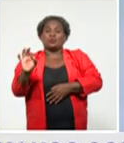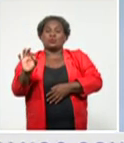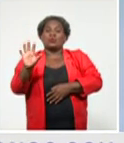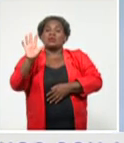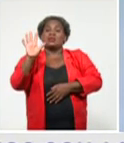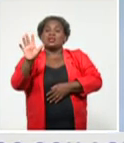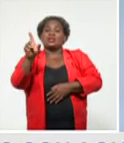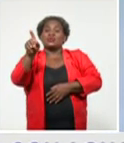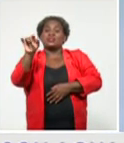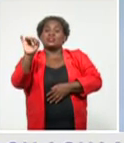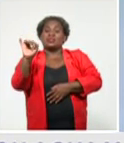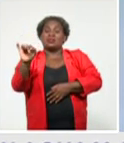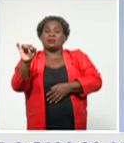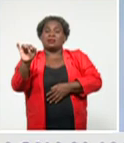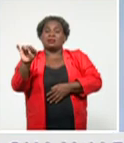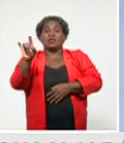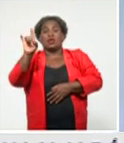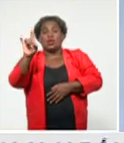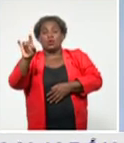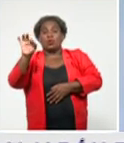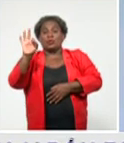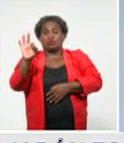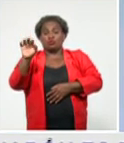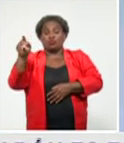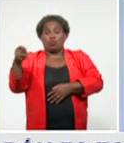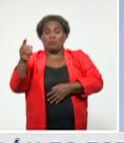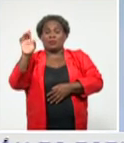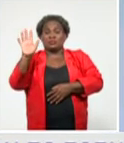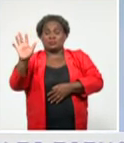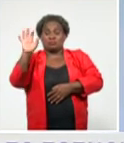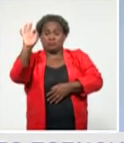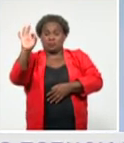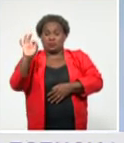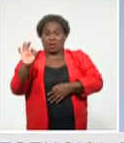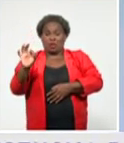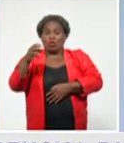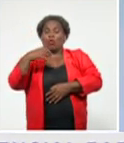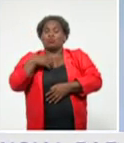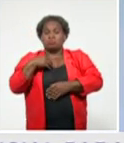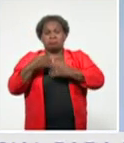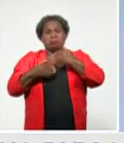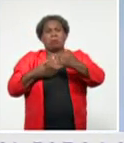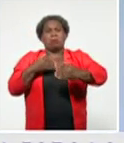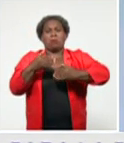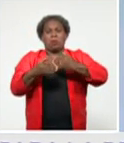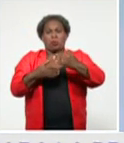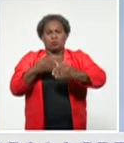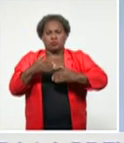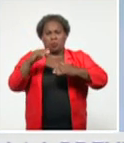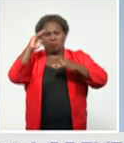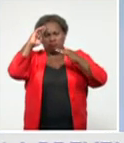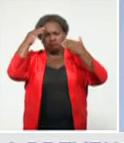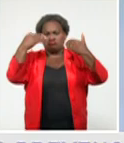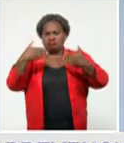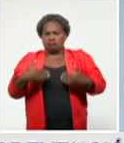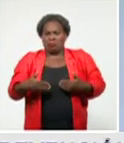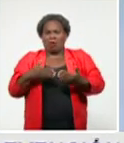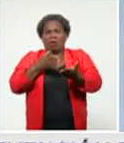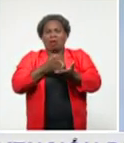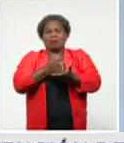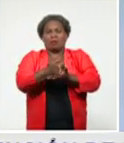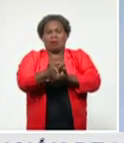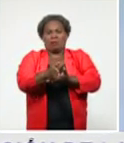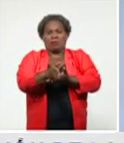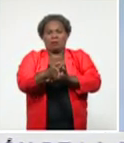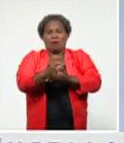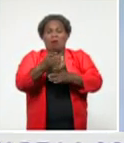516, o sea, el 98,5%, tienen una evolución clínica estable. Por